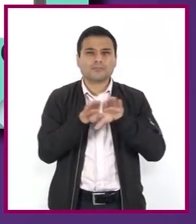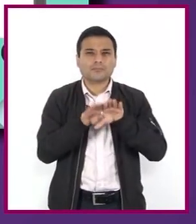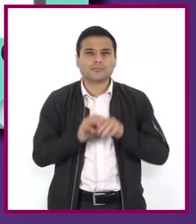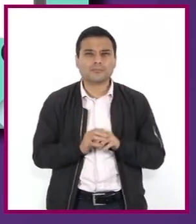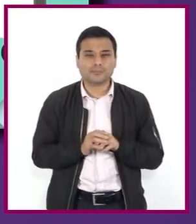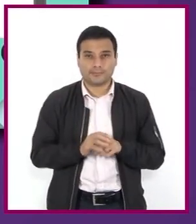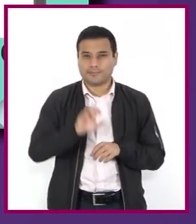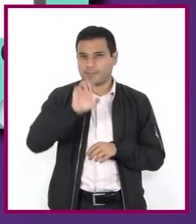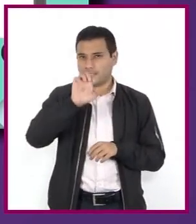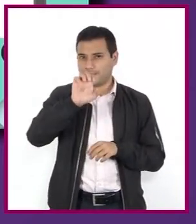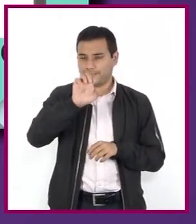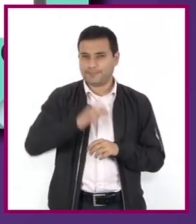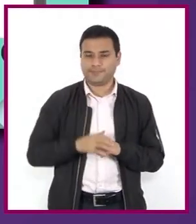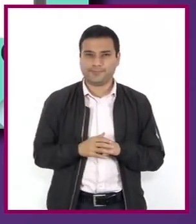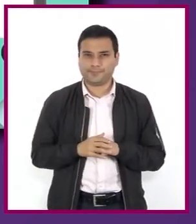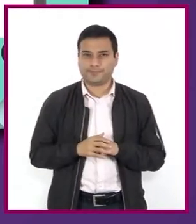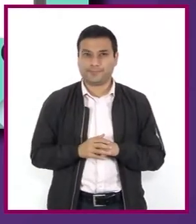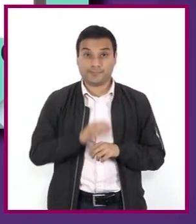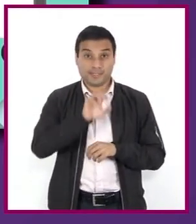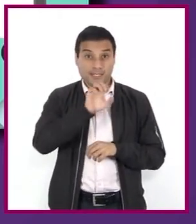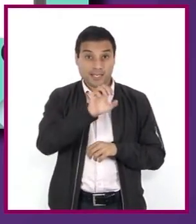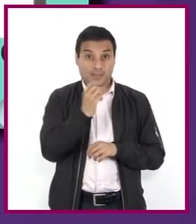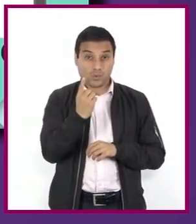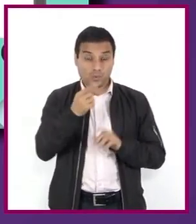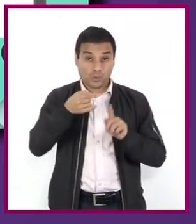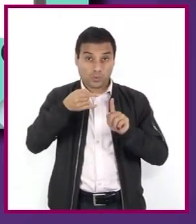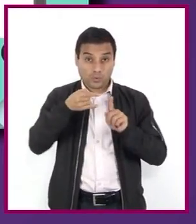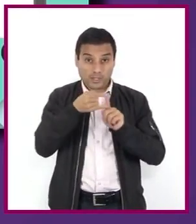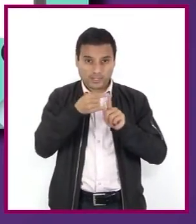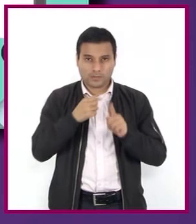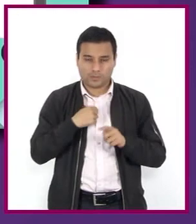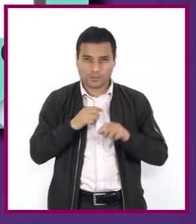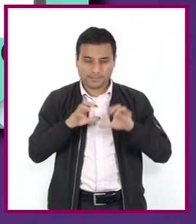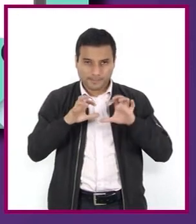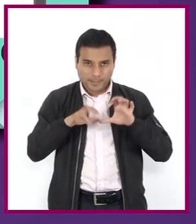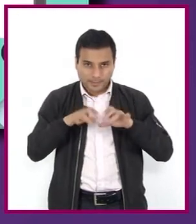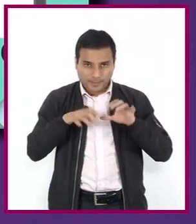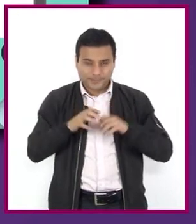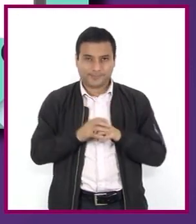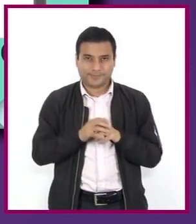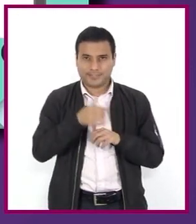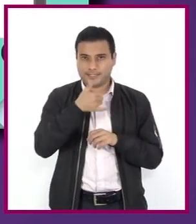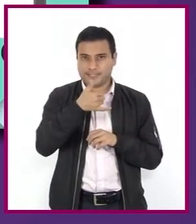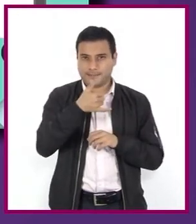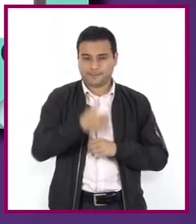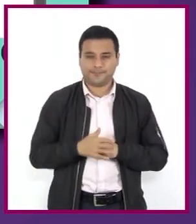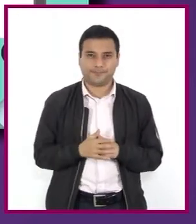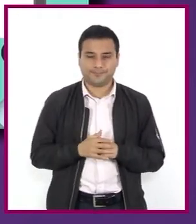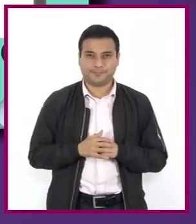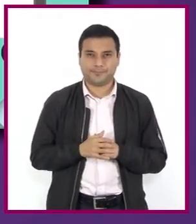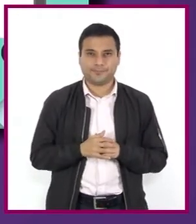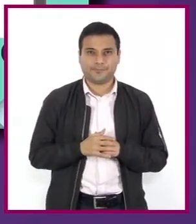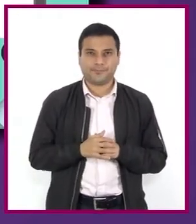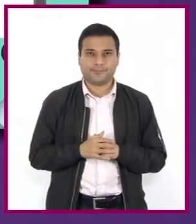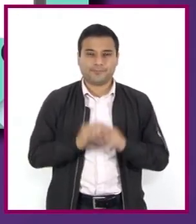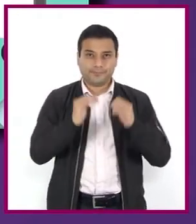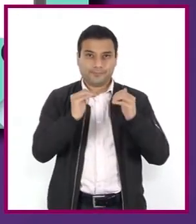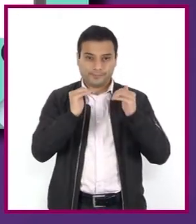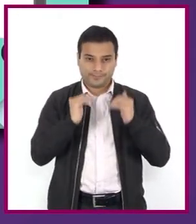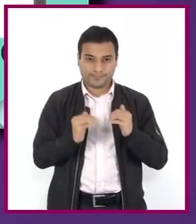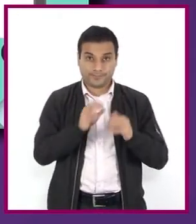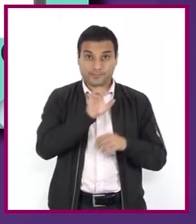E y en la celda E1 escribimos la etiqueta de texto Y. En la celda